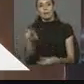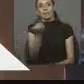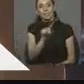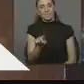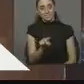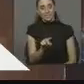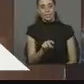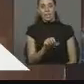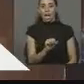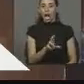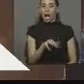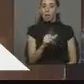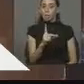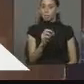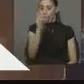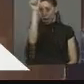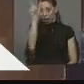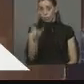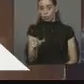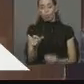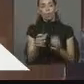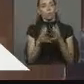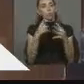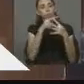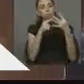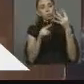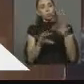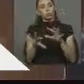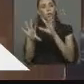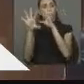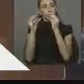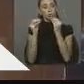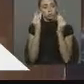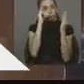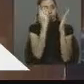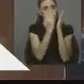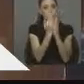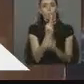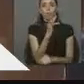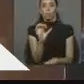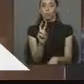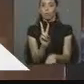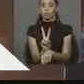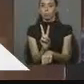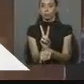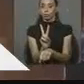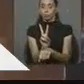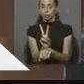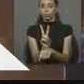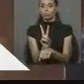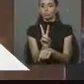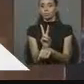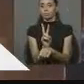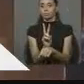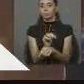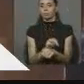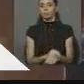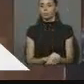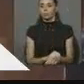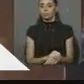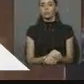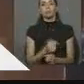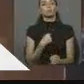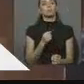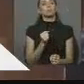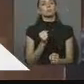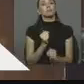De Armando hay muchas cosas que destacar. En lo académico, fue profesor, y en su